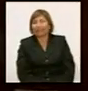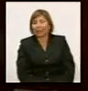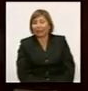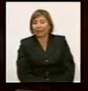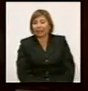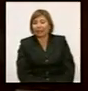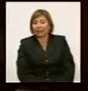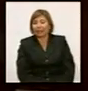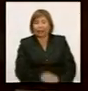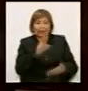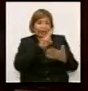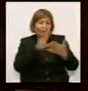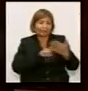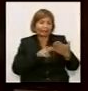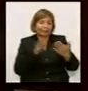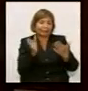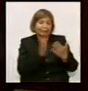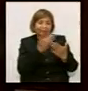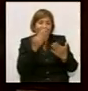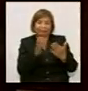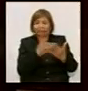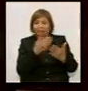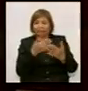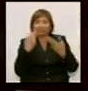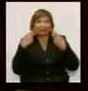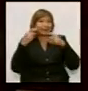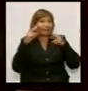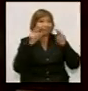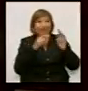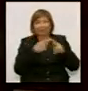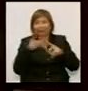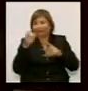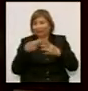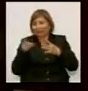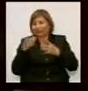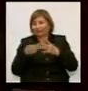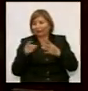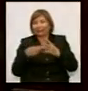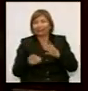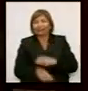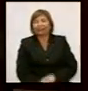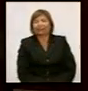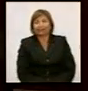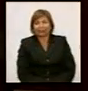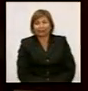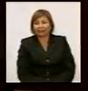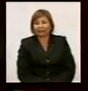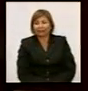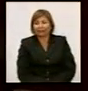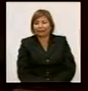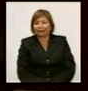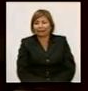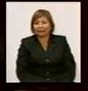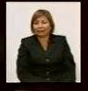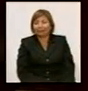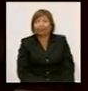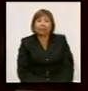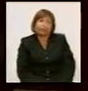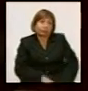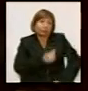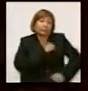libros, lectura, distracción, etcétera, etcétera. Pero ha